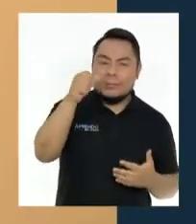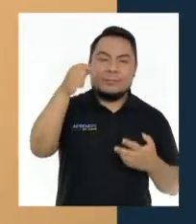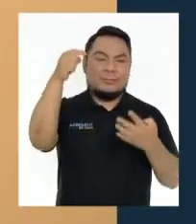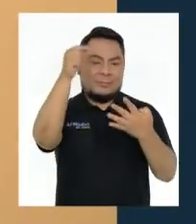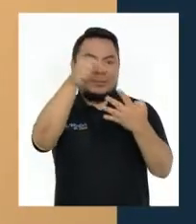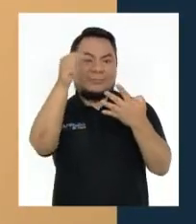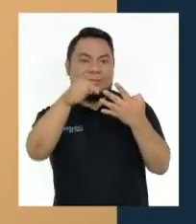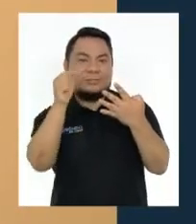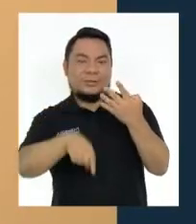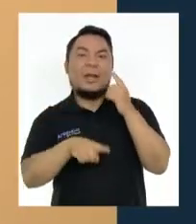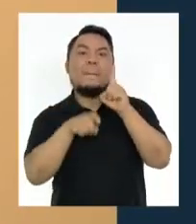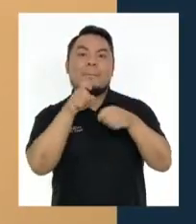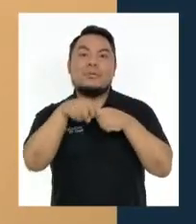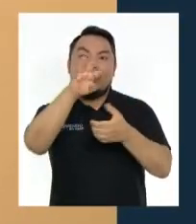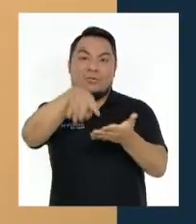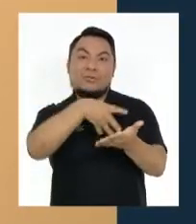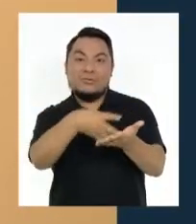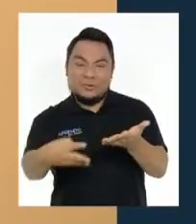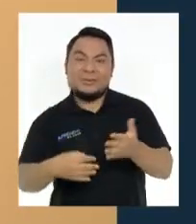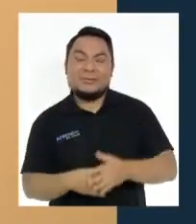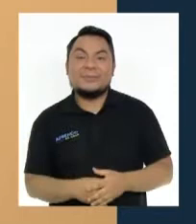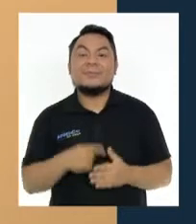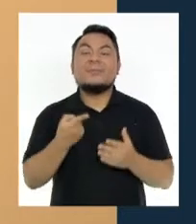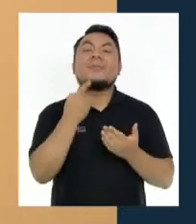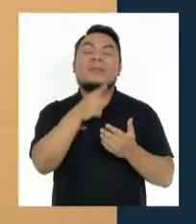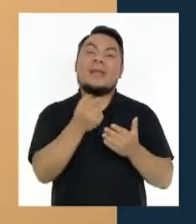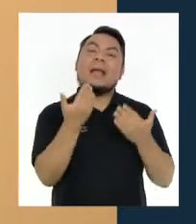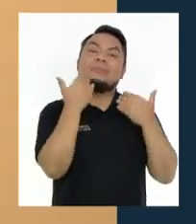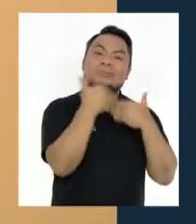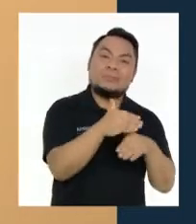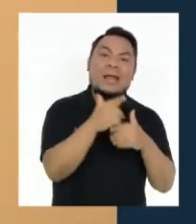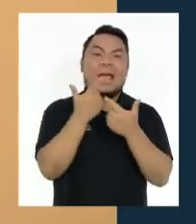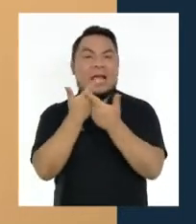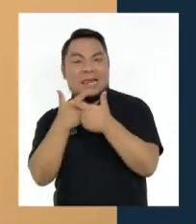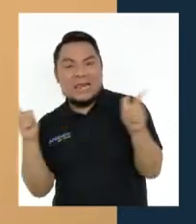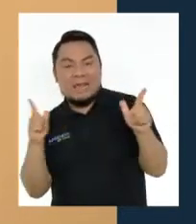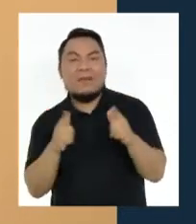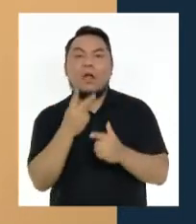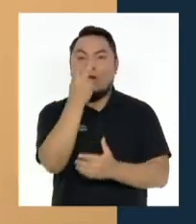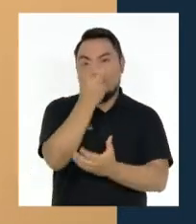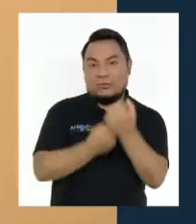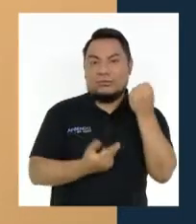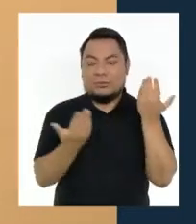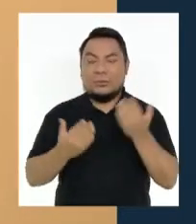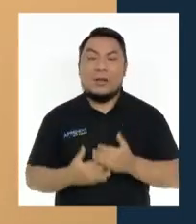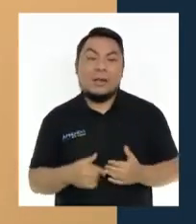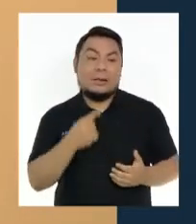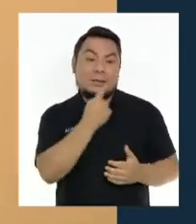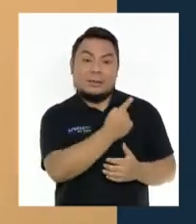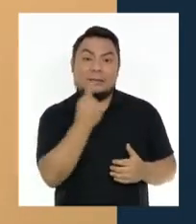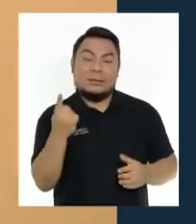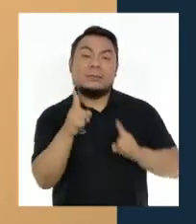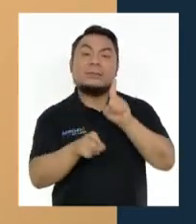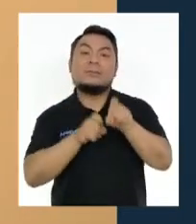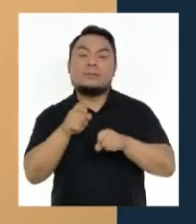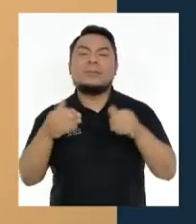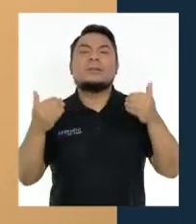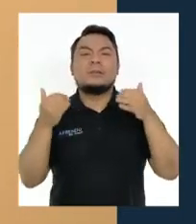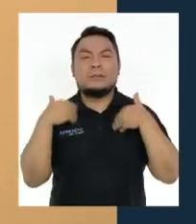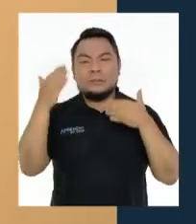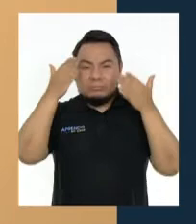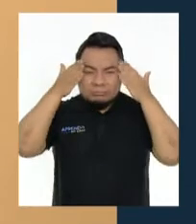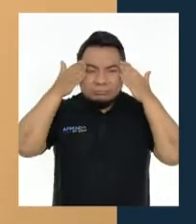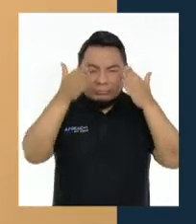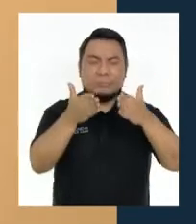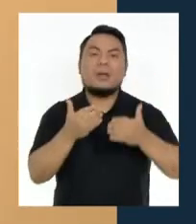de preguntas en un cuestionario: cerrada, abierta o mixta. Cada tipo de pregunta persigue una intención